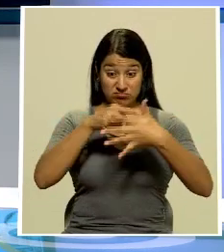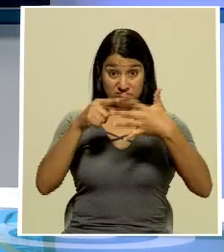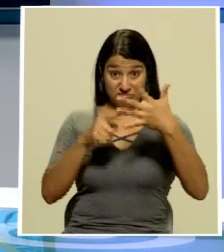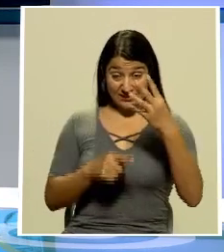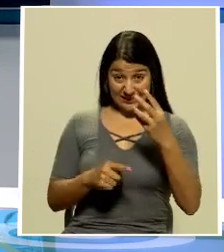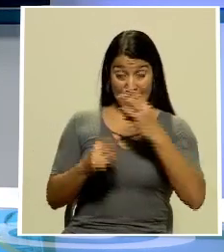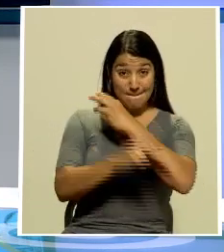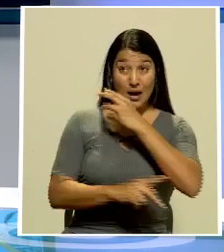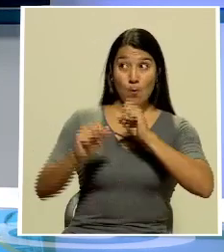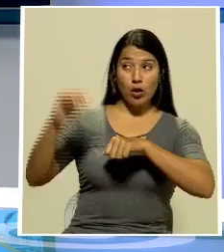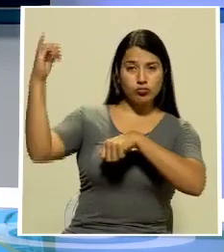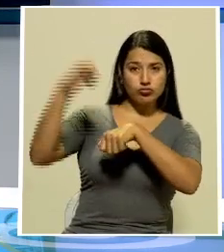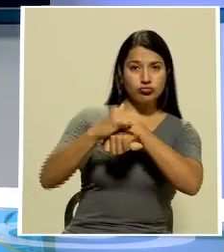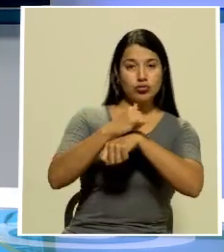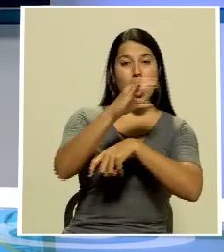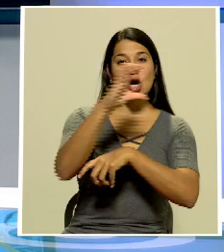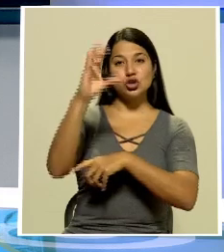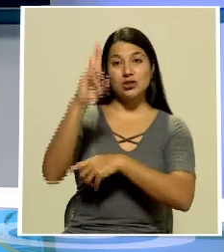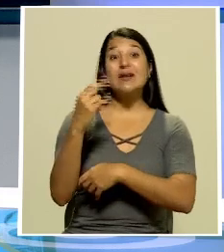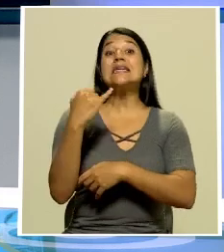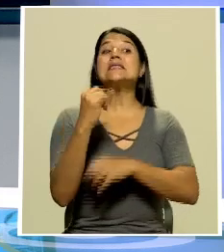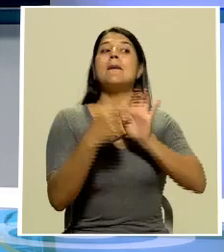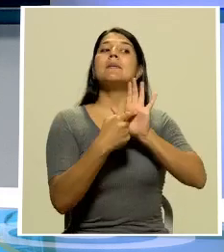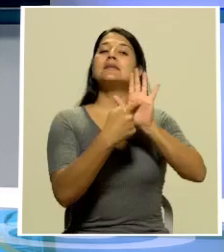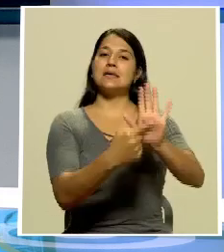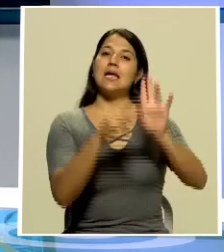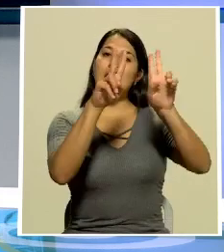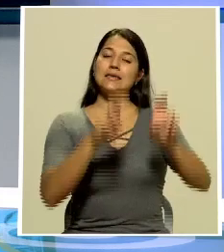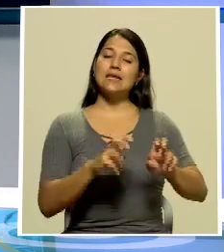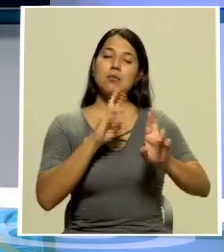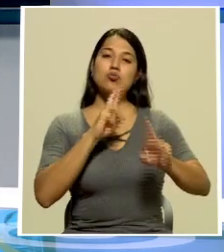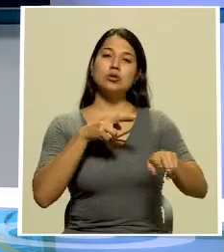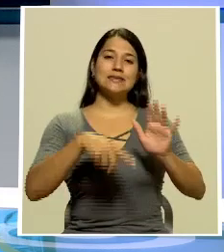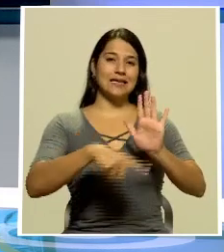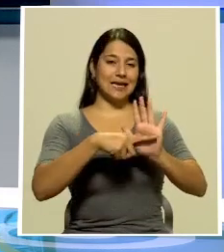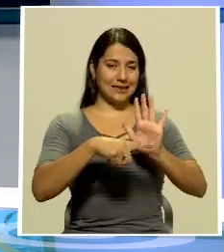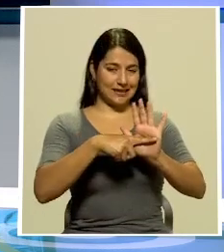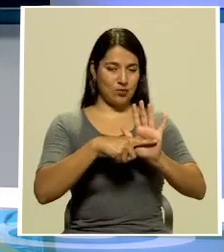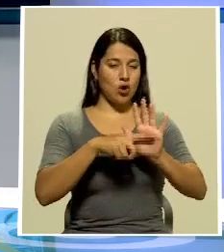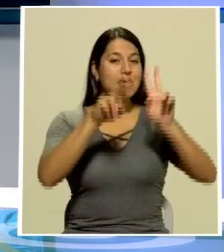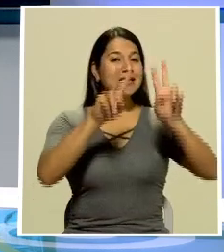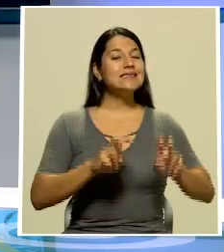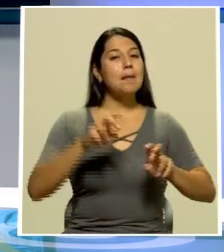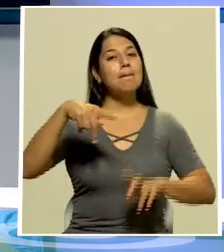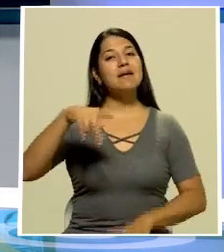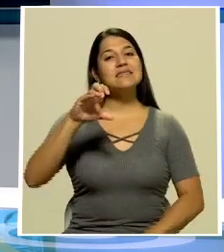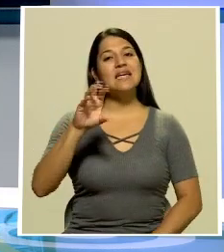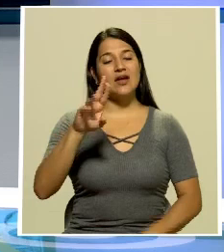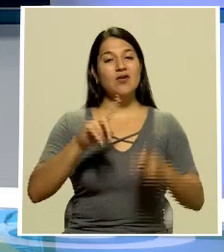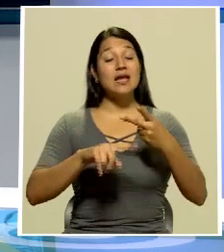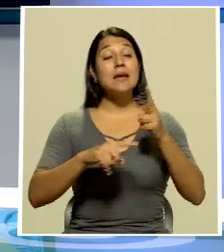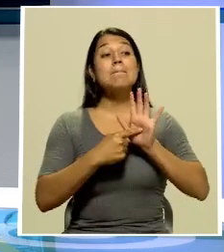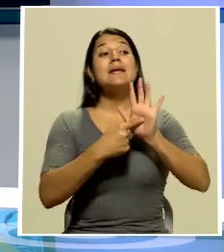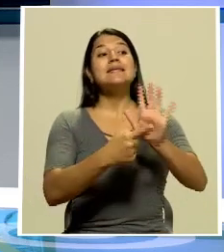si adjuntan resultado negativo de la prueba PCR y presentan un comprobante de seguro médico